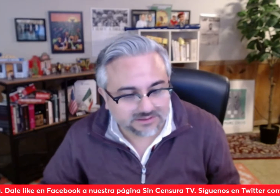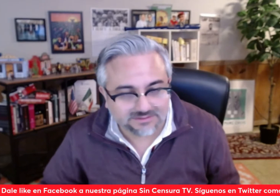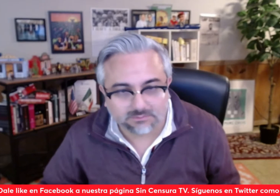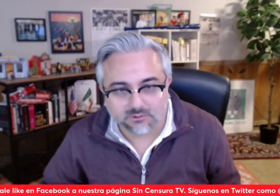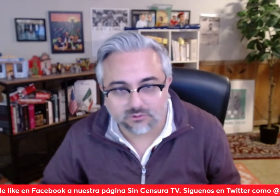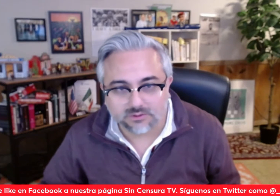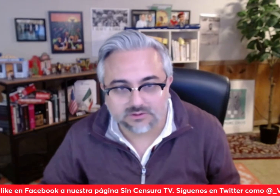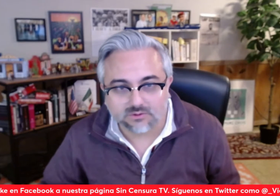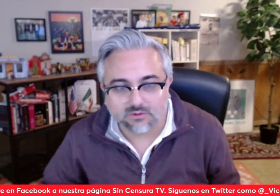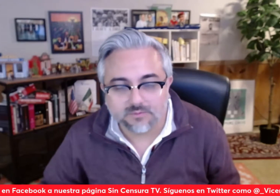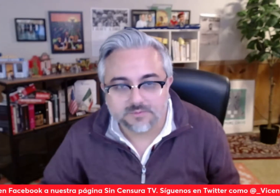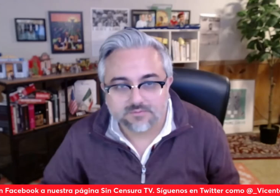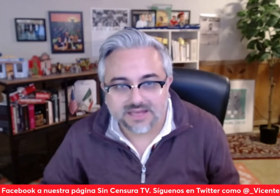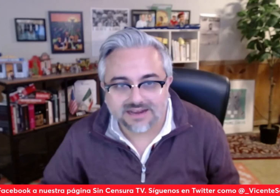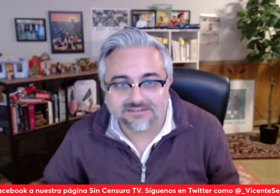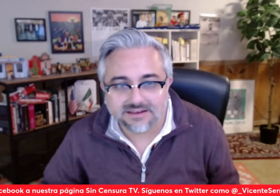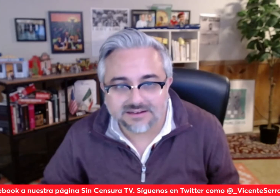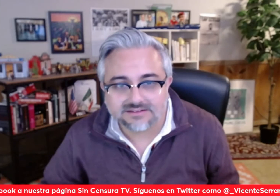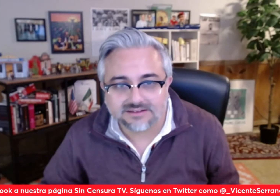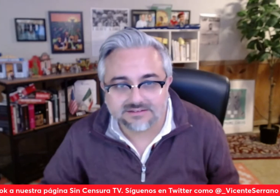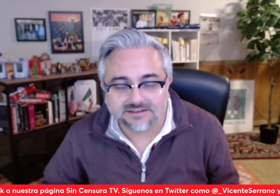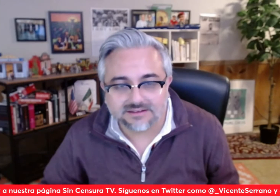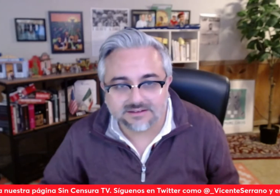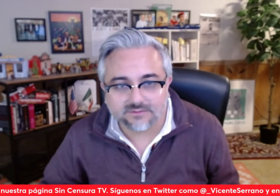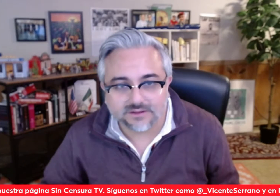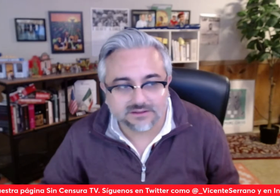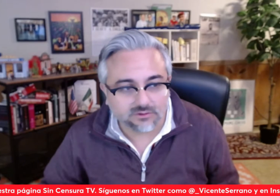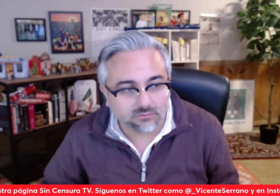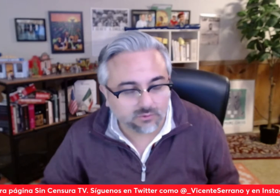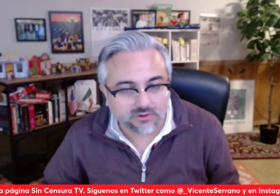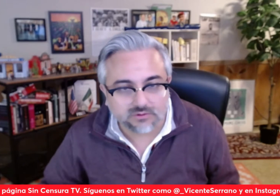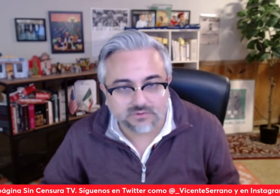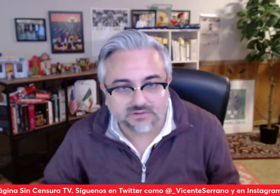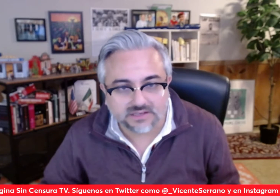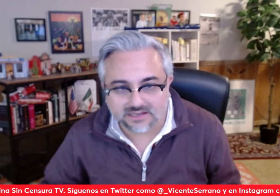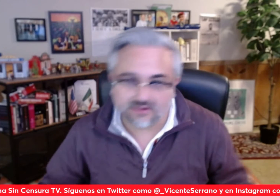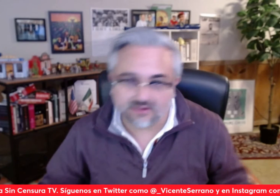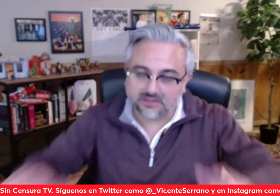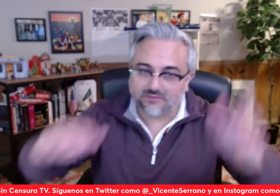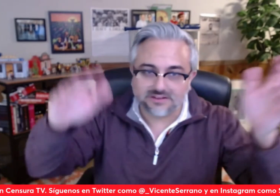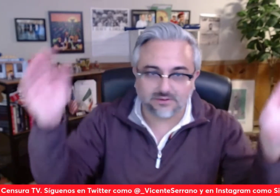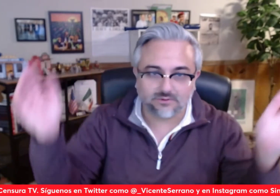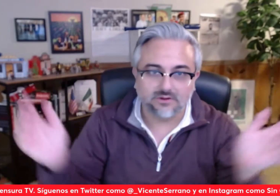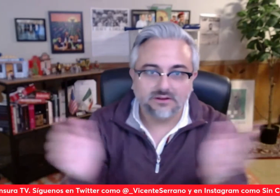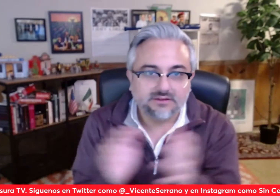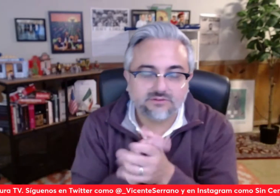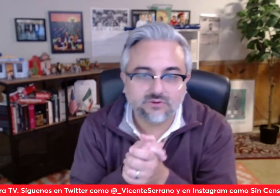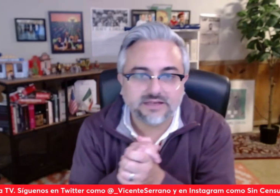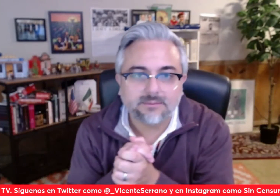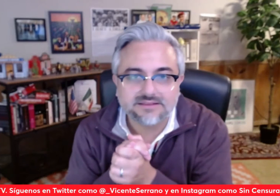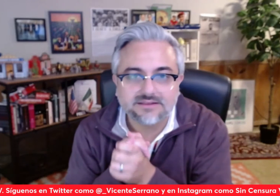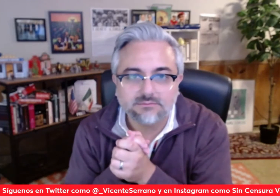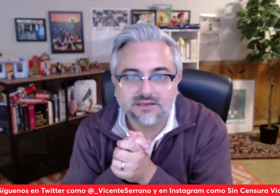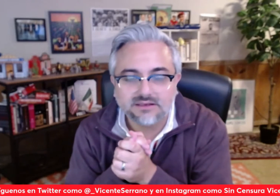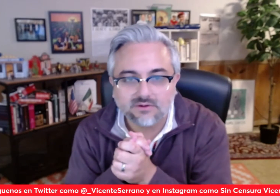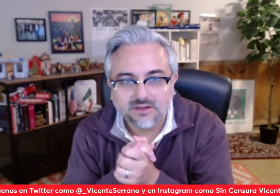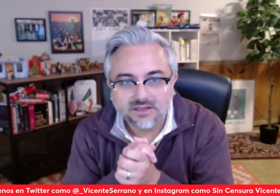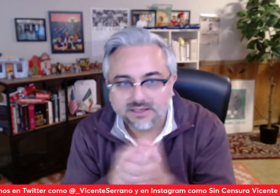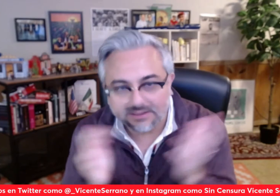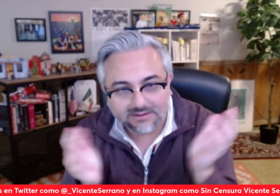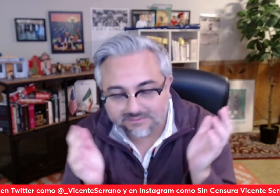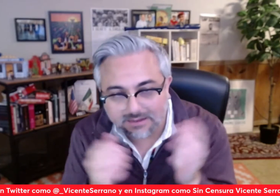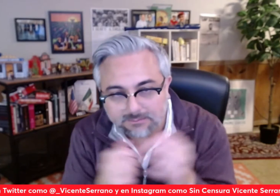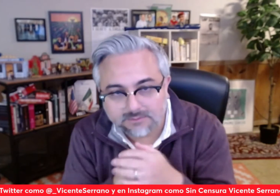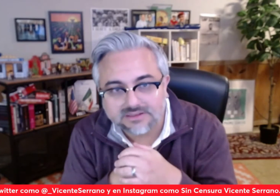panistas, priistas, pero sobre todo a las élites que defienden un poder judicial que los ha defendido históricamente en